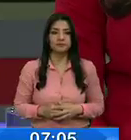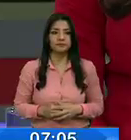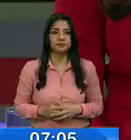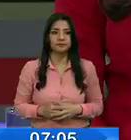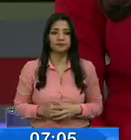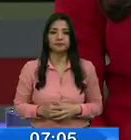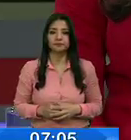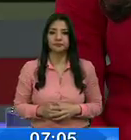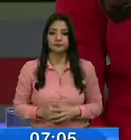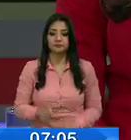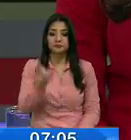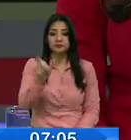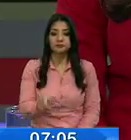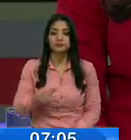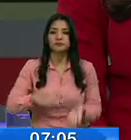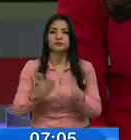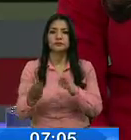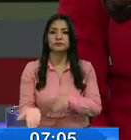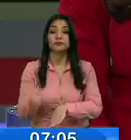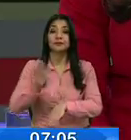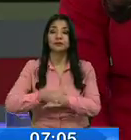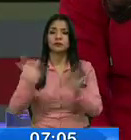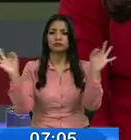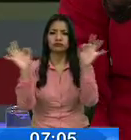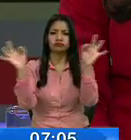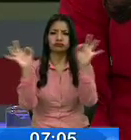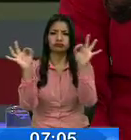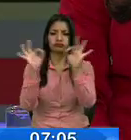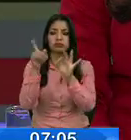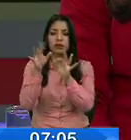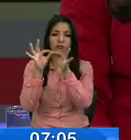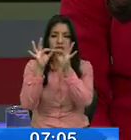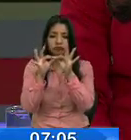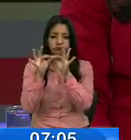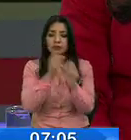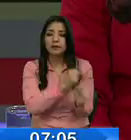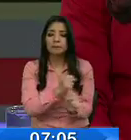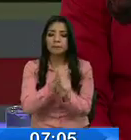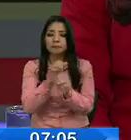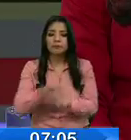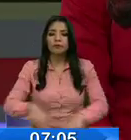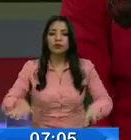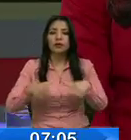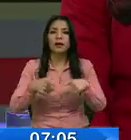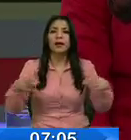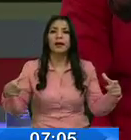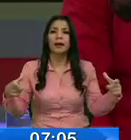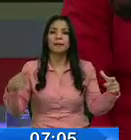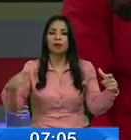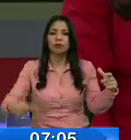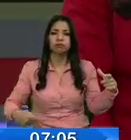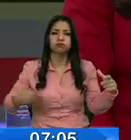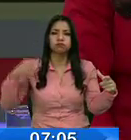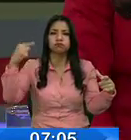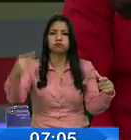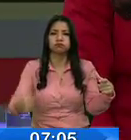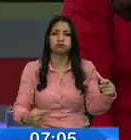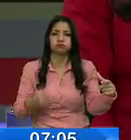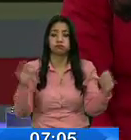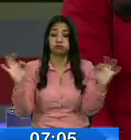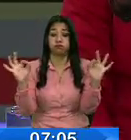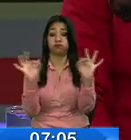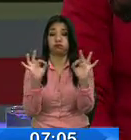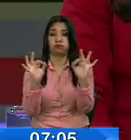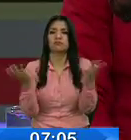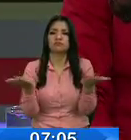Y un obrero falleció tras recibir una descarga eléctrica mientras realizaba trabajos de limpieza en un camión mezclador. El hecho se registró en el pleno